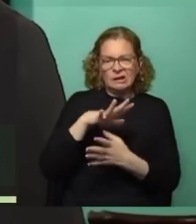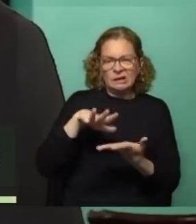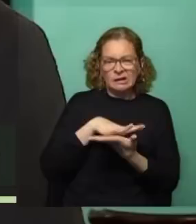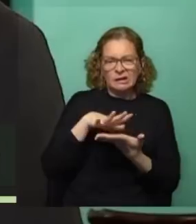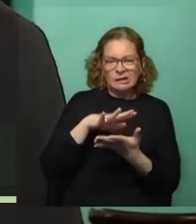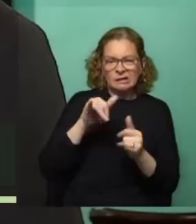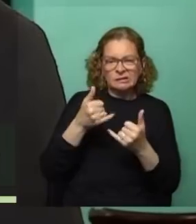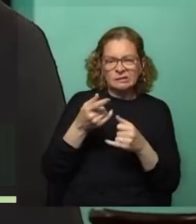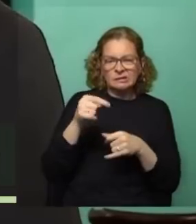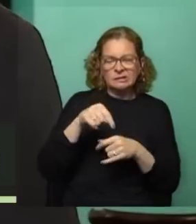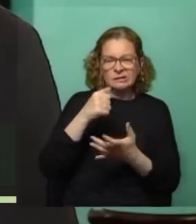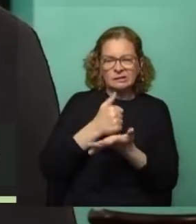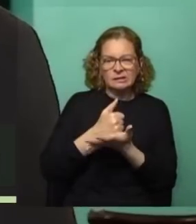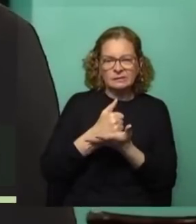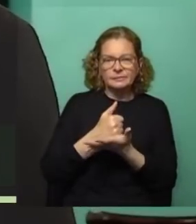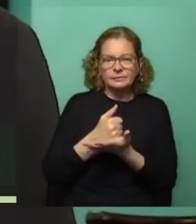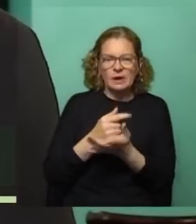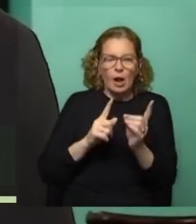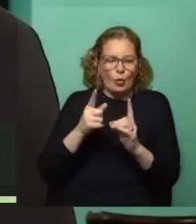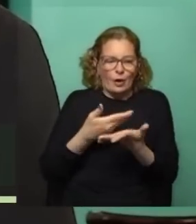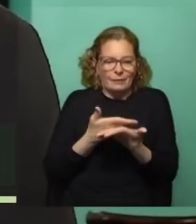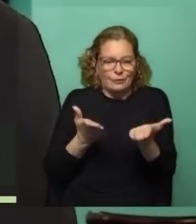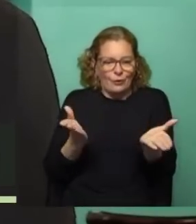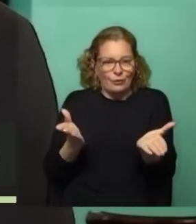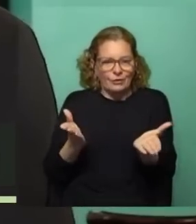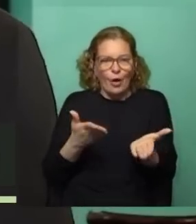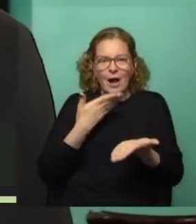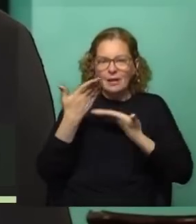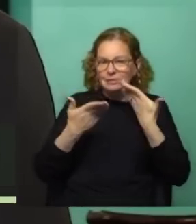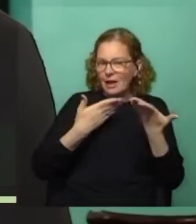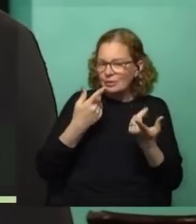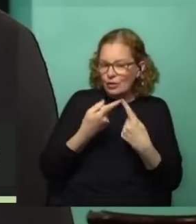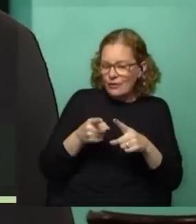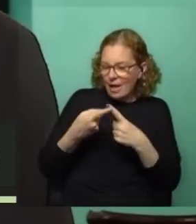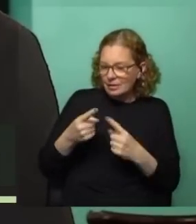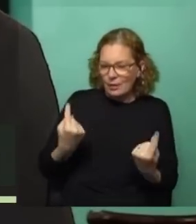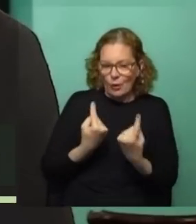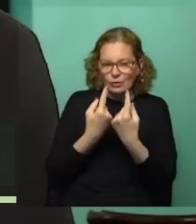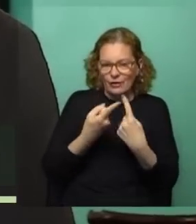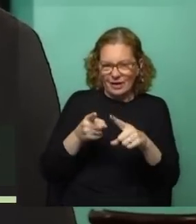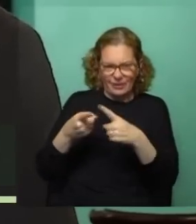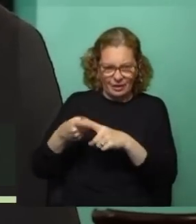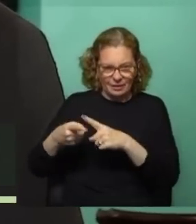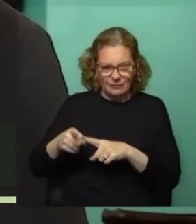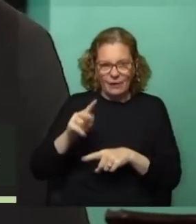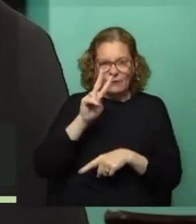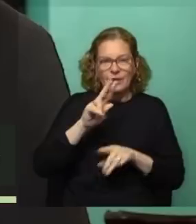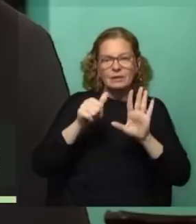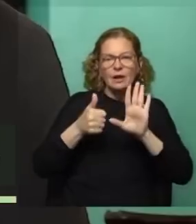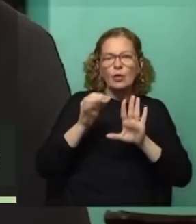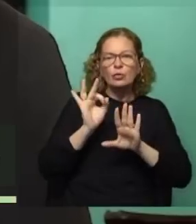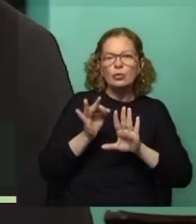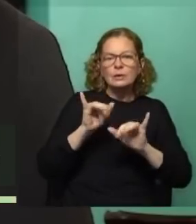Cerro este Desde allí dándonos este un espectáculo o las actividades de encuentro más diversas Así que el 26 de octubre